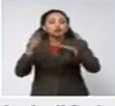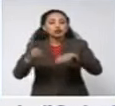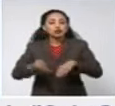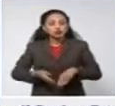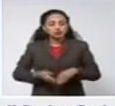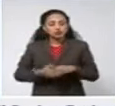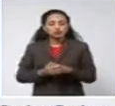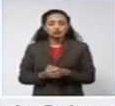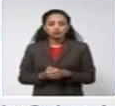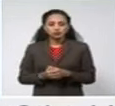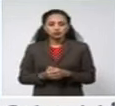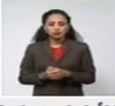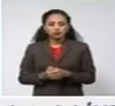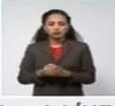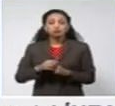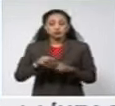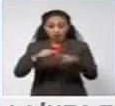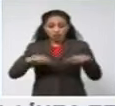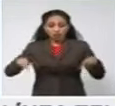en la sala de terapia intensiva.